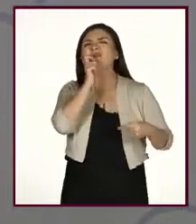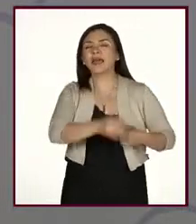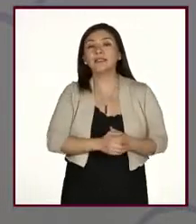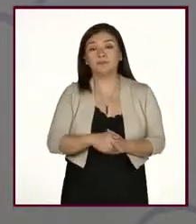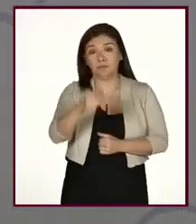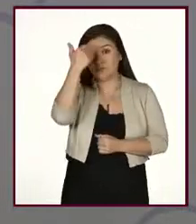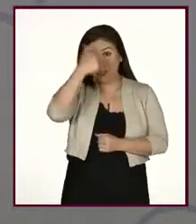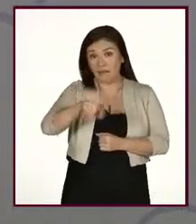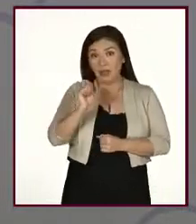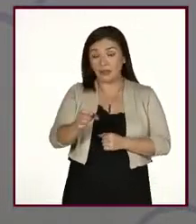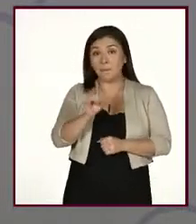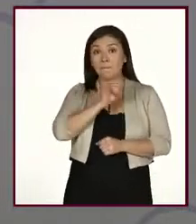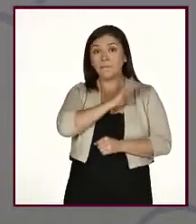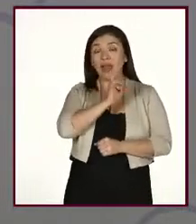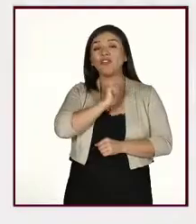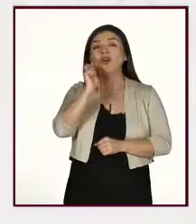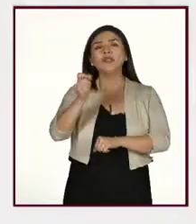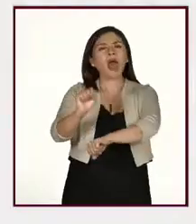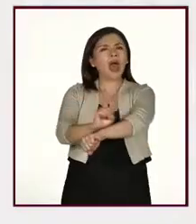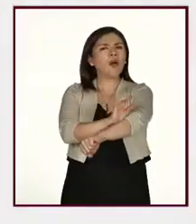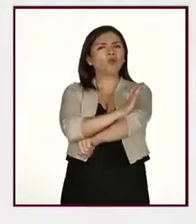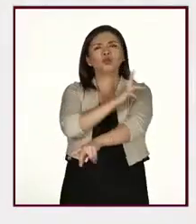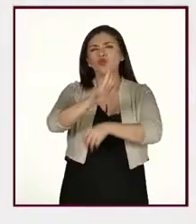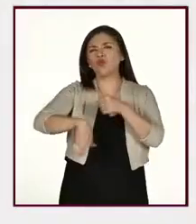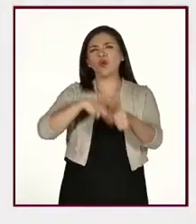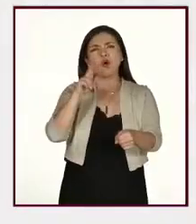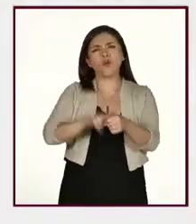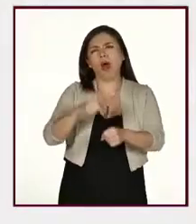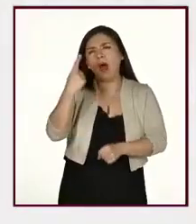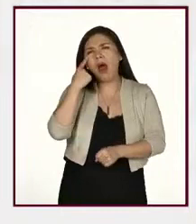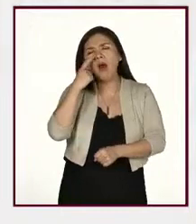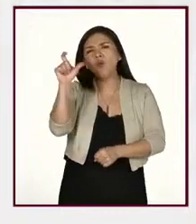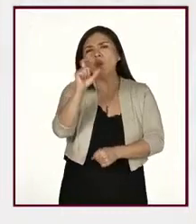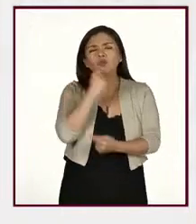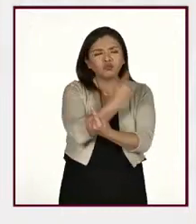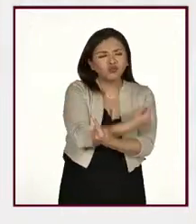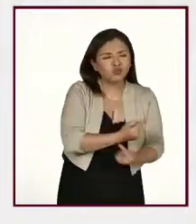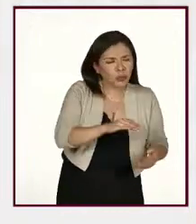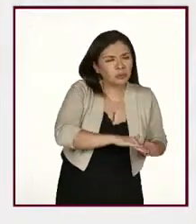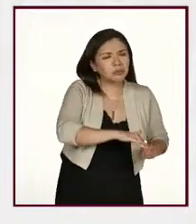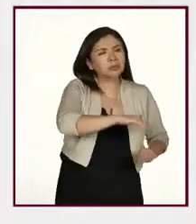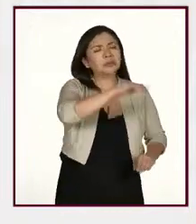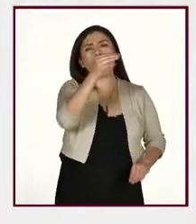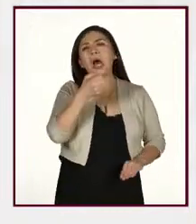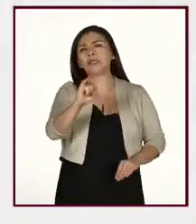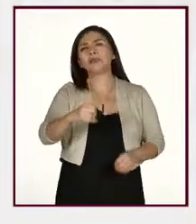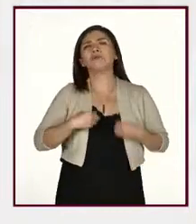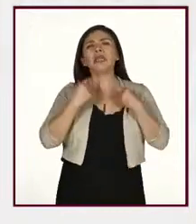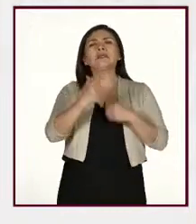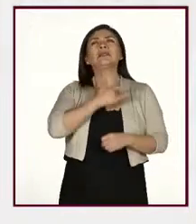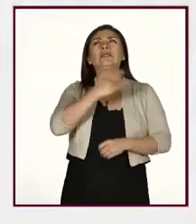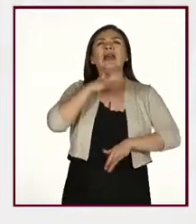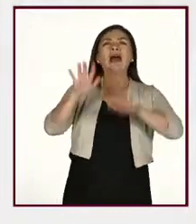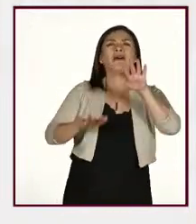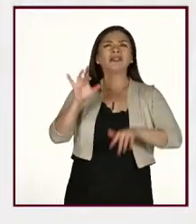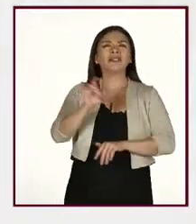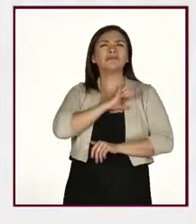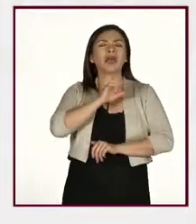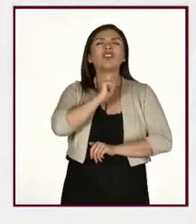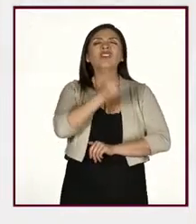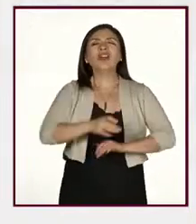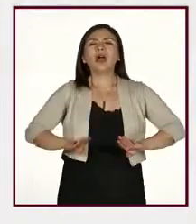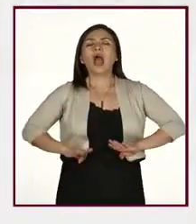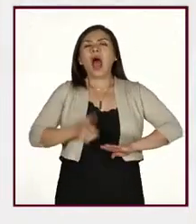que el miedo es una emoción normal que se presenta pues desde la infancia y durante todo el transcurso de nuestra vida. Va a tener un